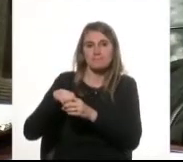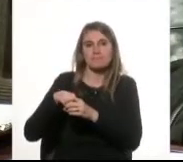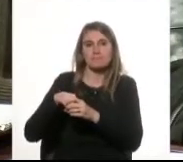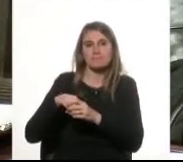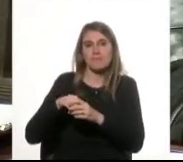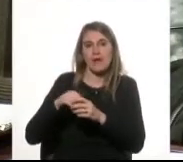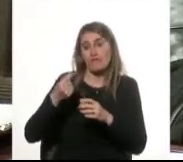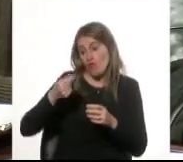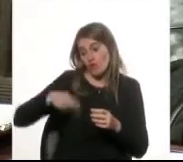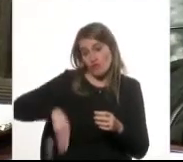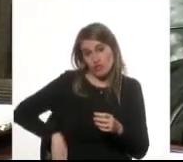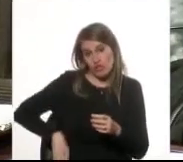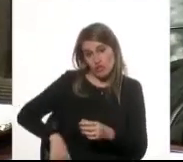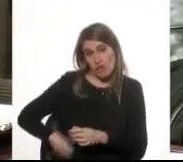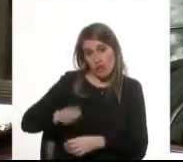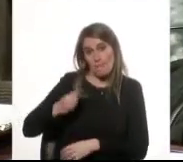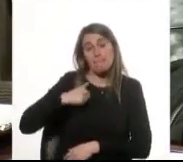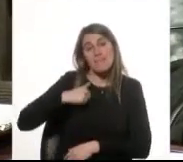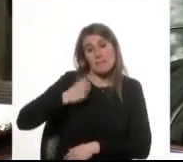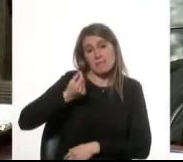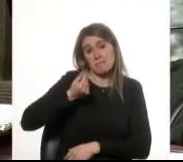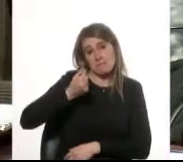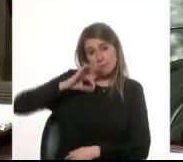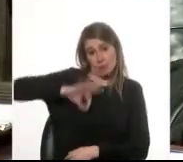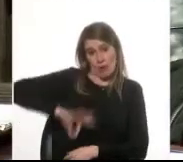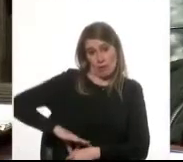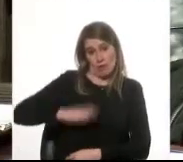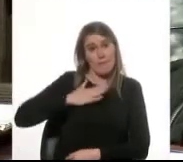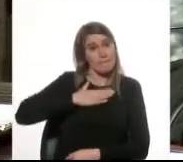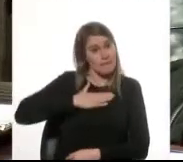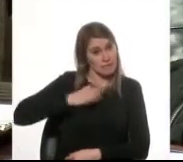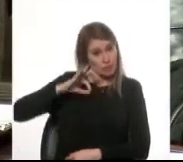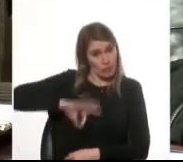en el bolsillo a nuestros salarios.